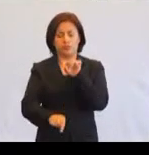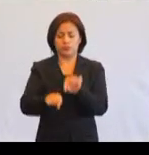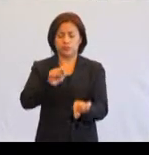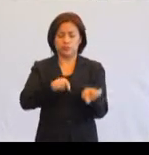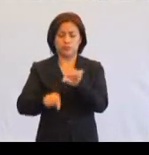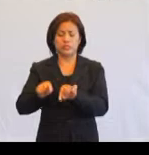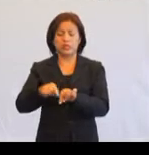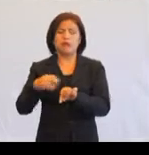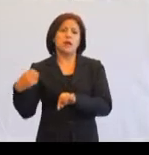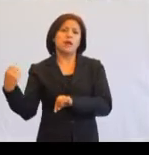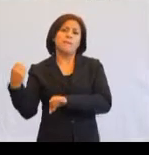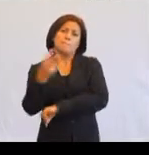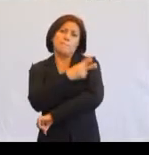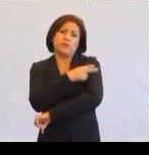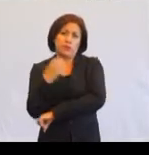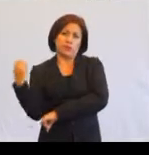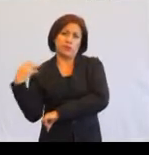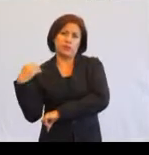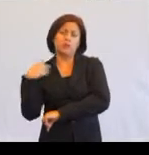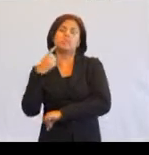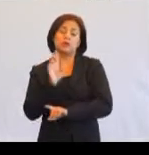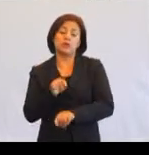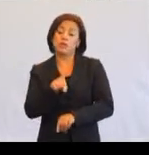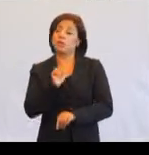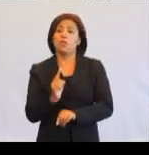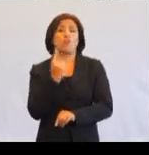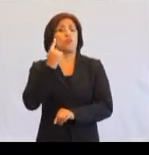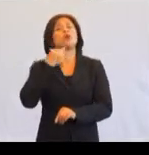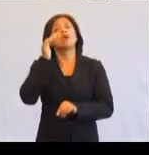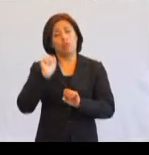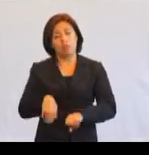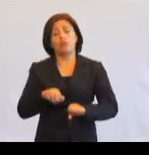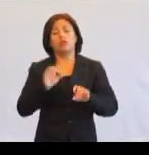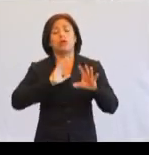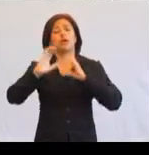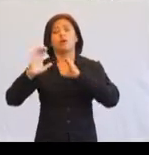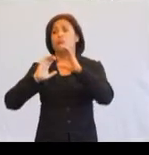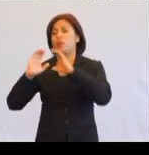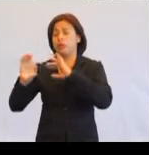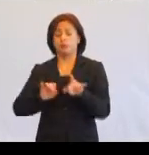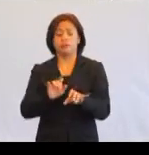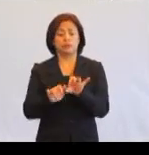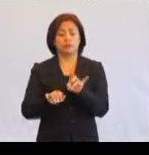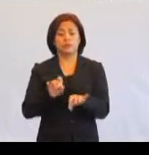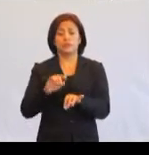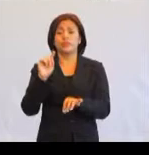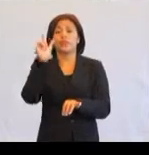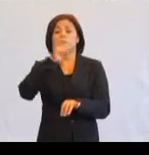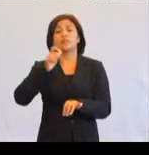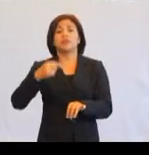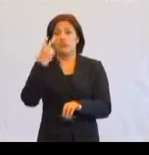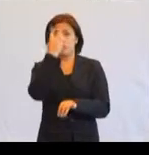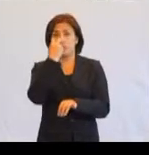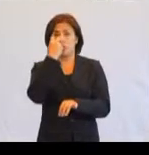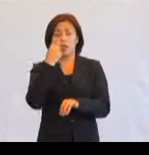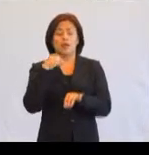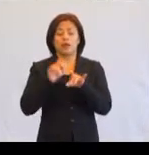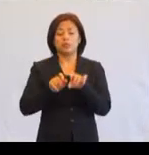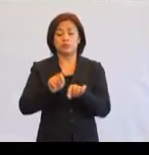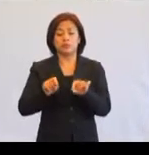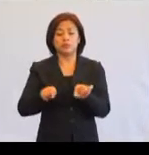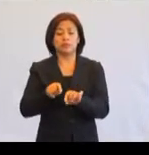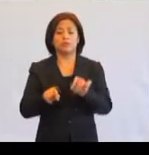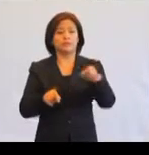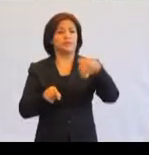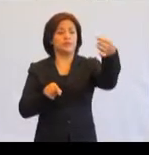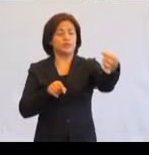tradicional. Decían que esa era la única herramienta de comunicación que podían utilizar los ciegos con los